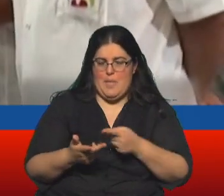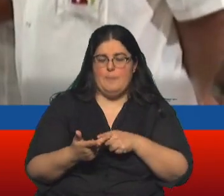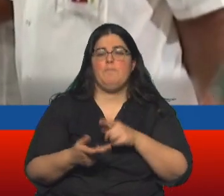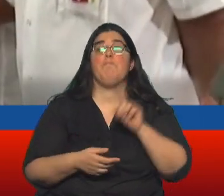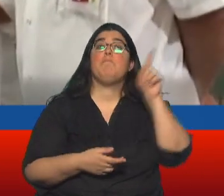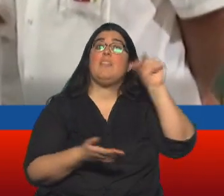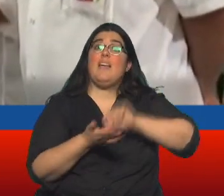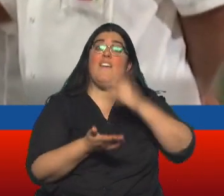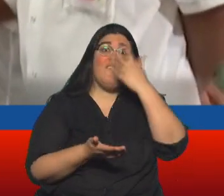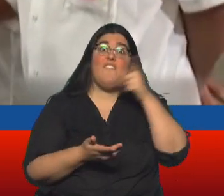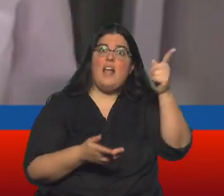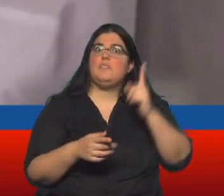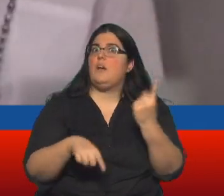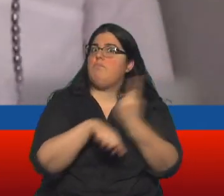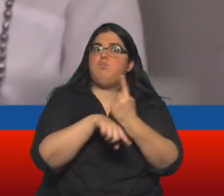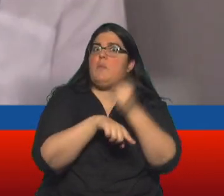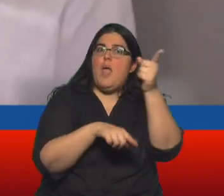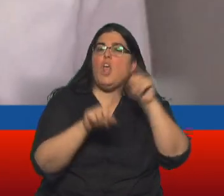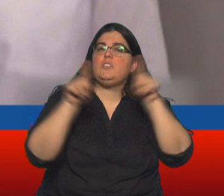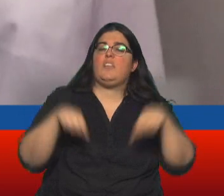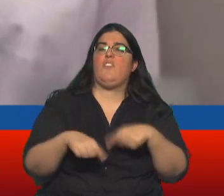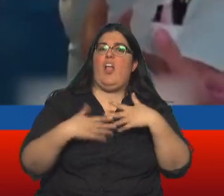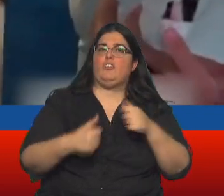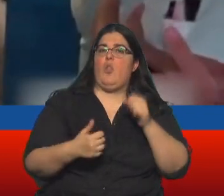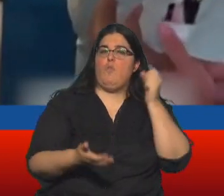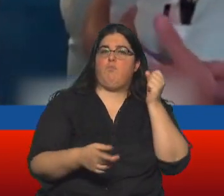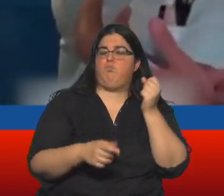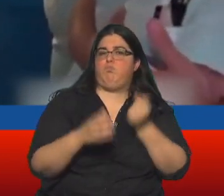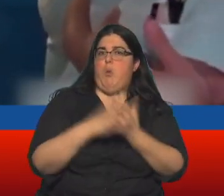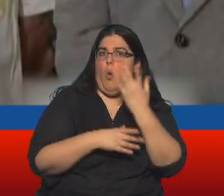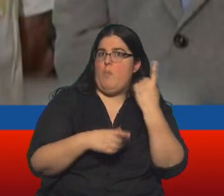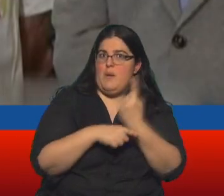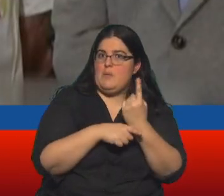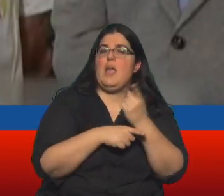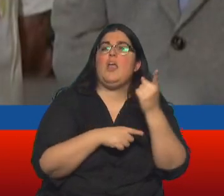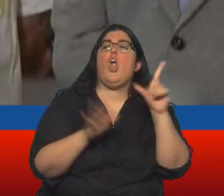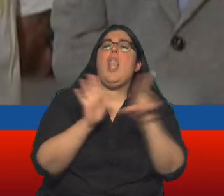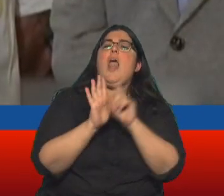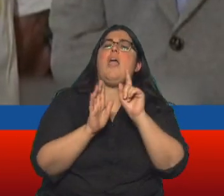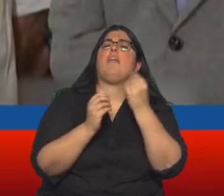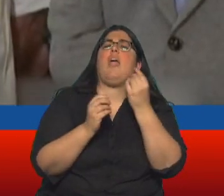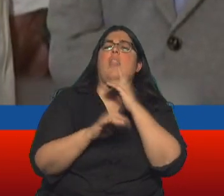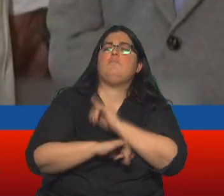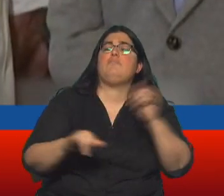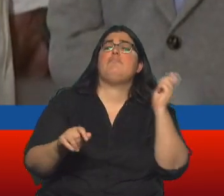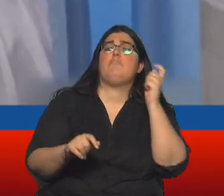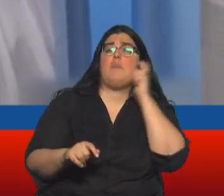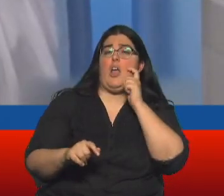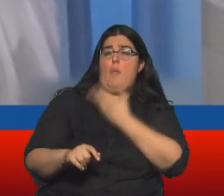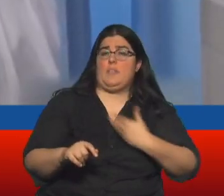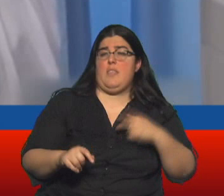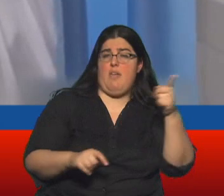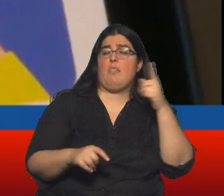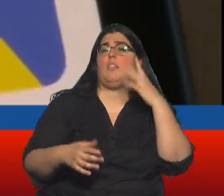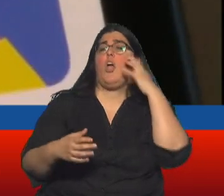Francia, país pionero en poner en vigencia el certificado sanitario, la ley impulsada por Emmanuel Macron y avalada por la justicia